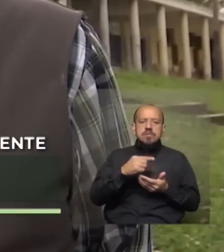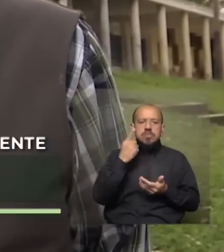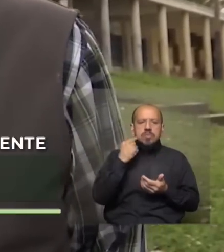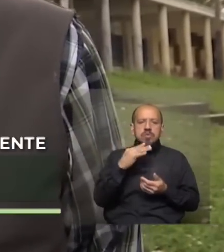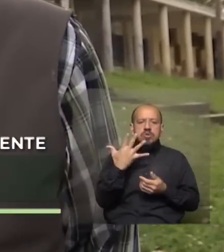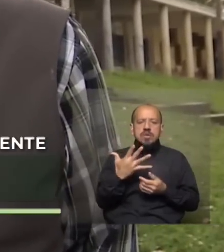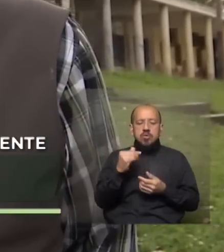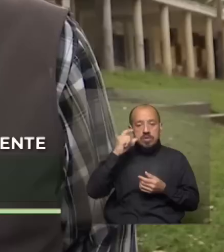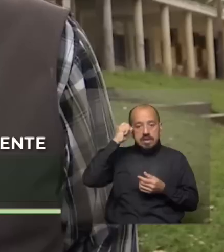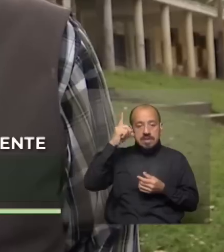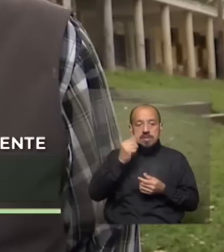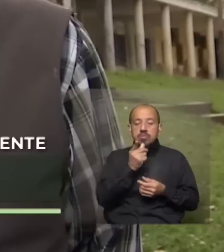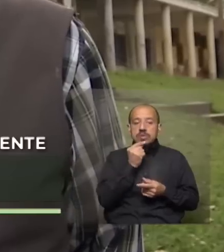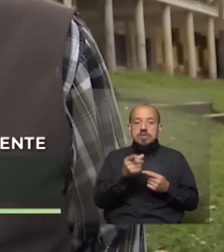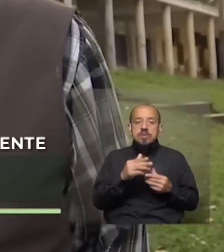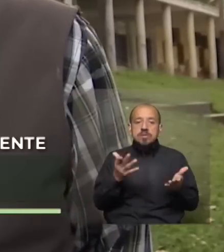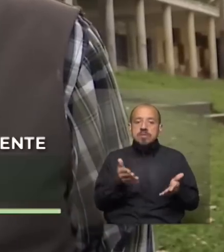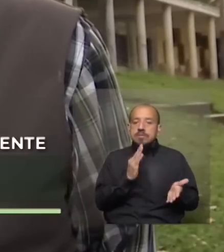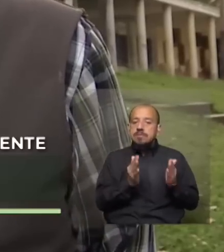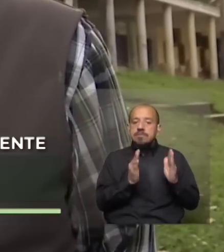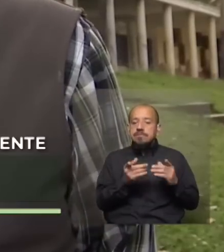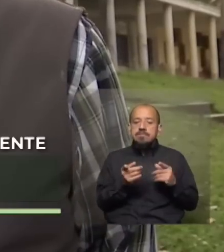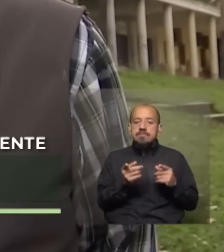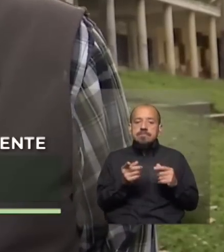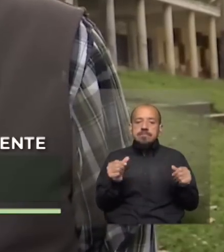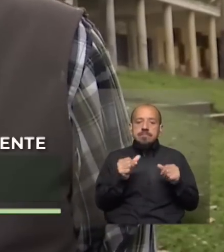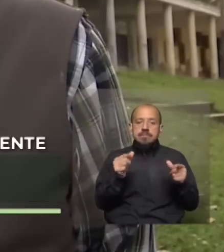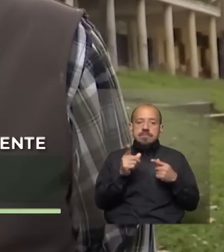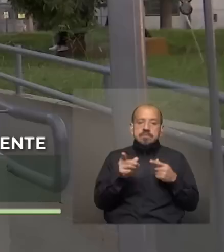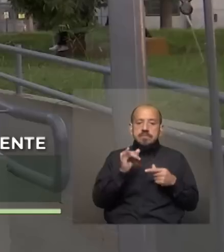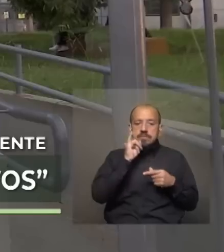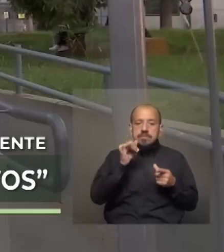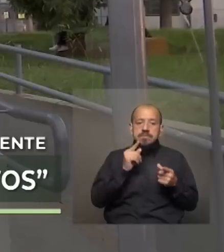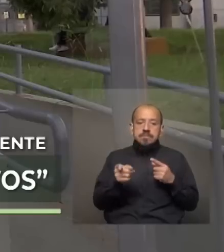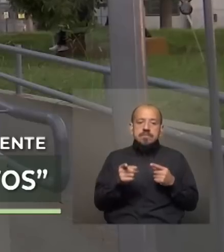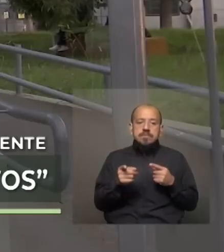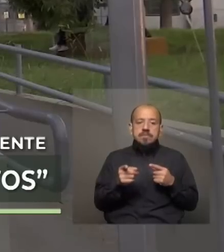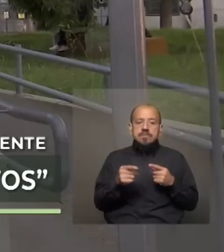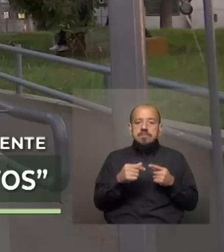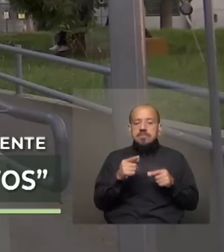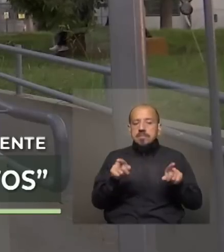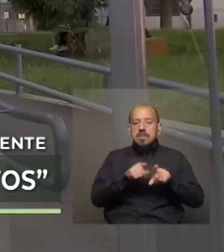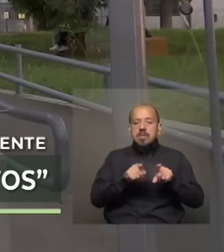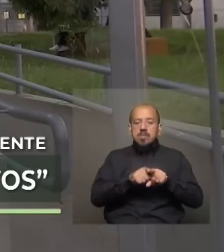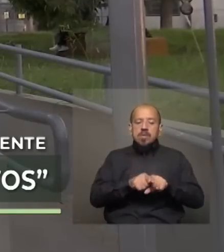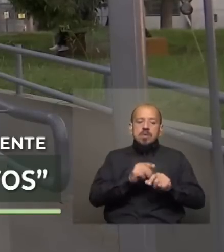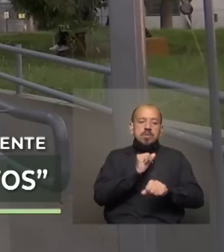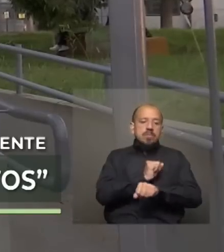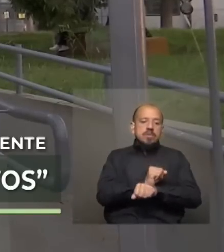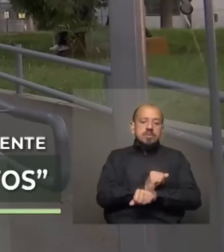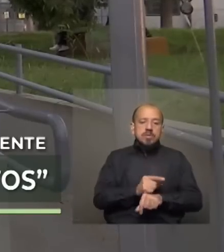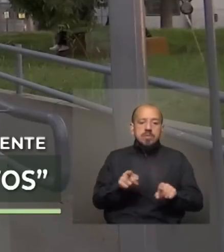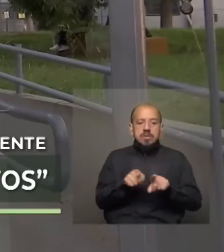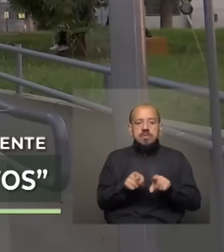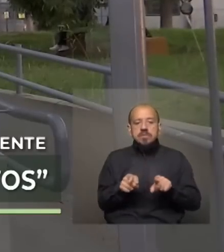enlace donde recibimos el mismo trato que ya se ha denunciado reiteradamente que el resto de los de los presos Por decirlo de alguna manera